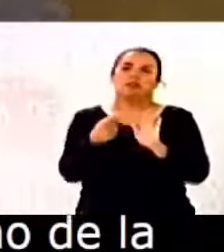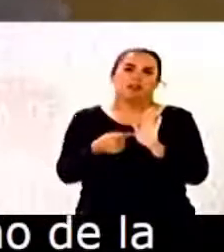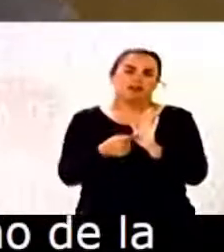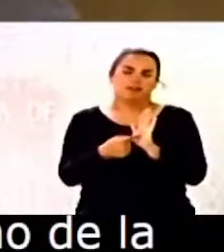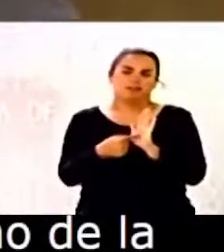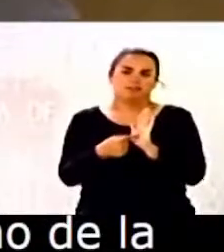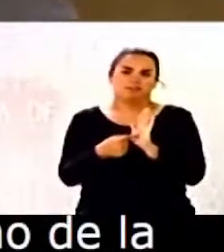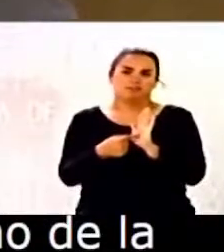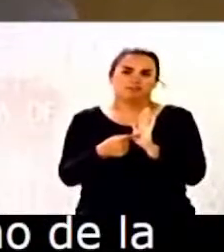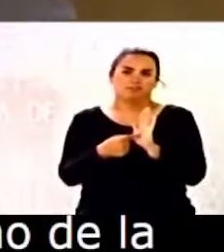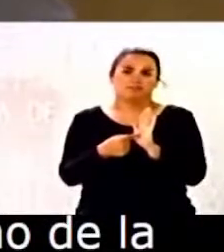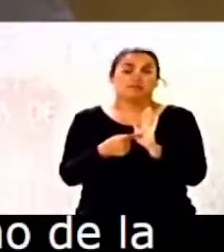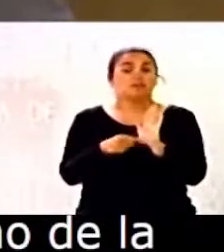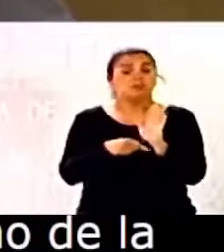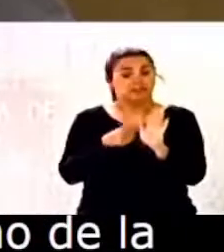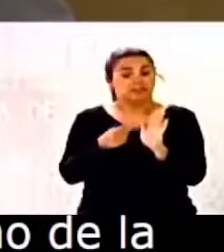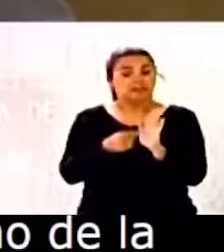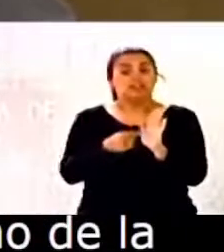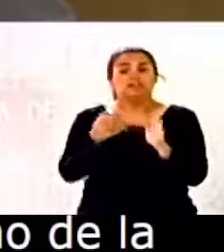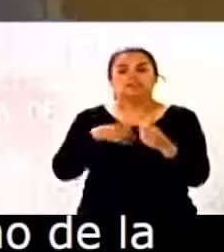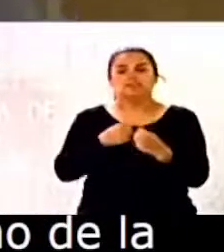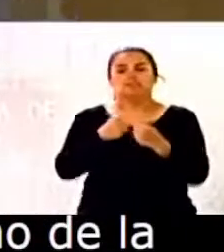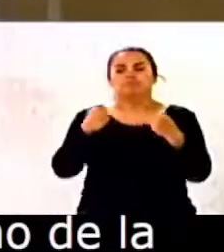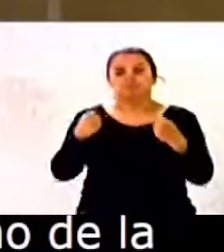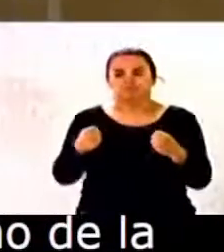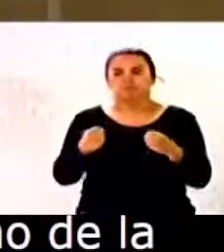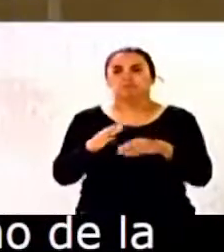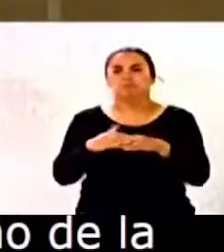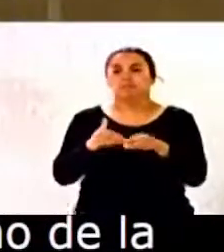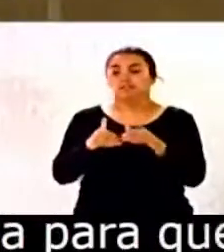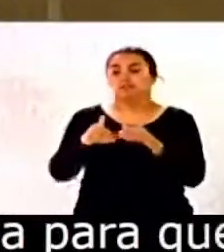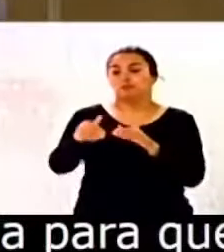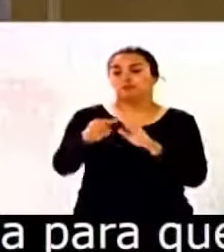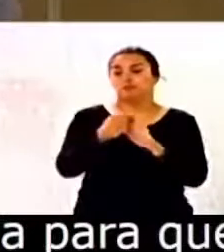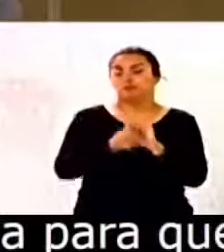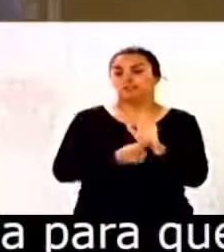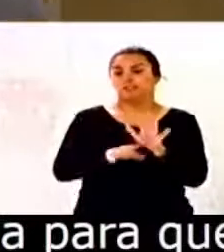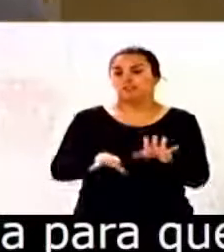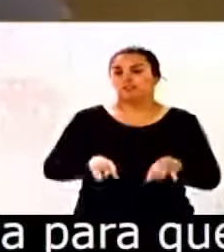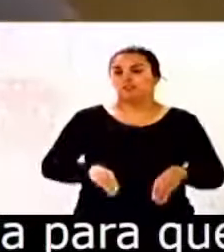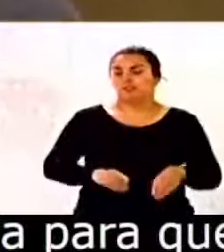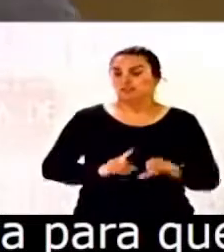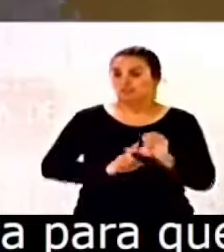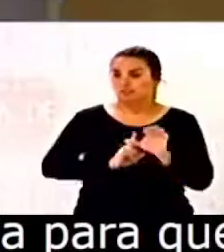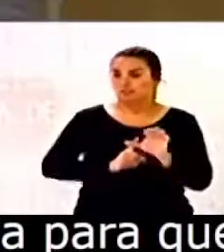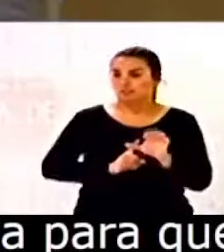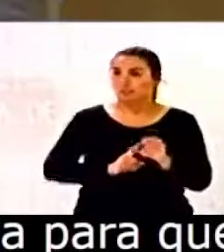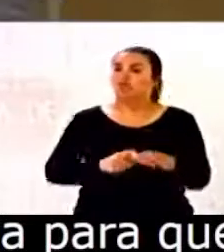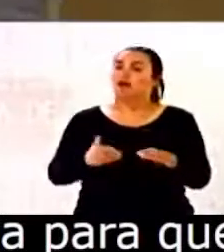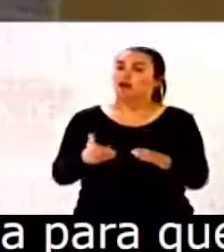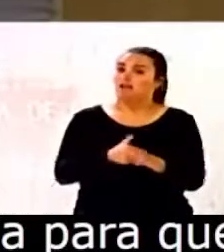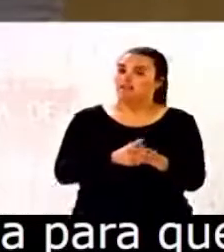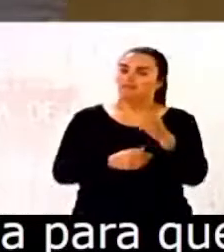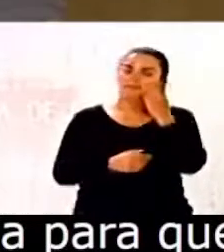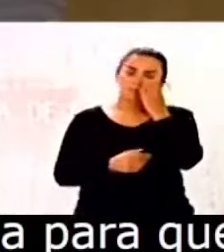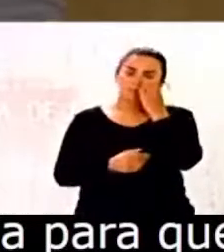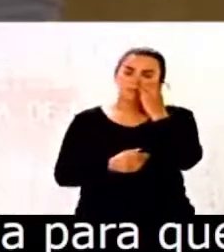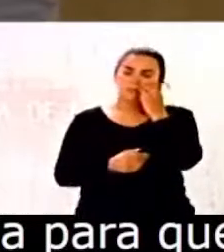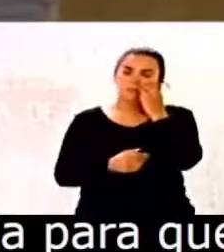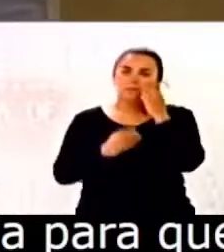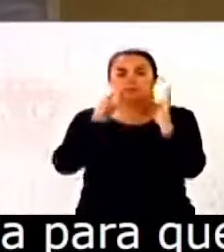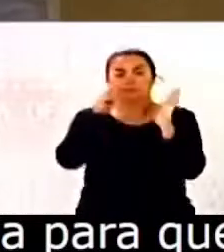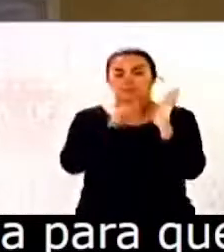marco que se fija para que las medidas que se tomen en Extremadura tengan en cuenta